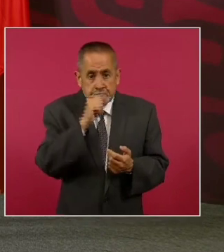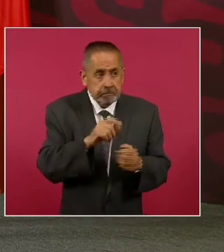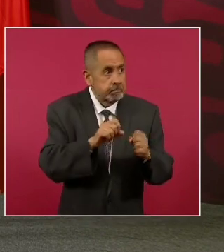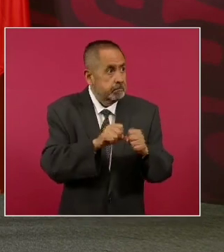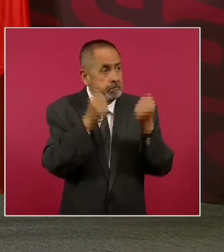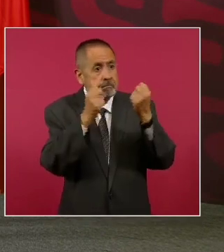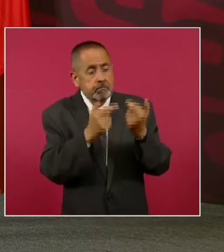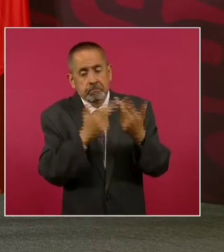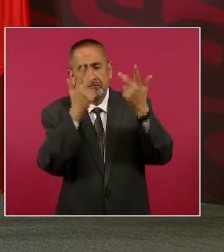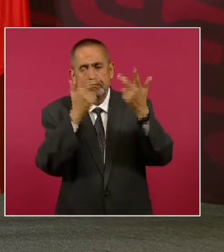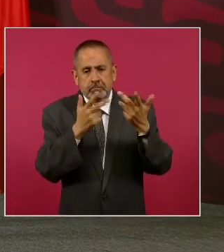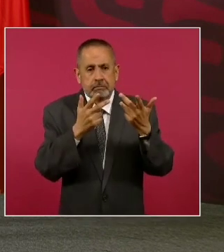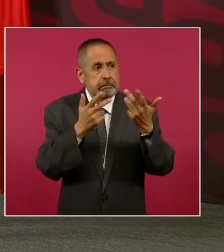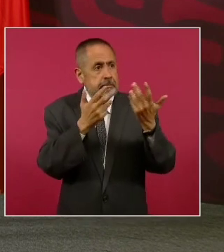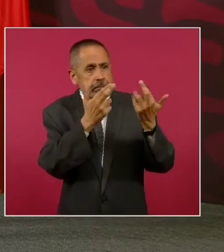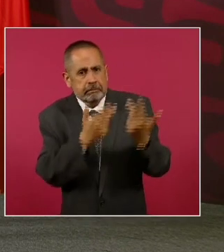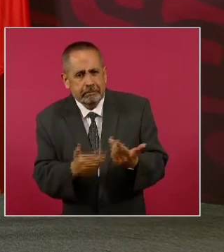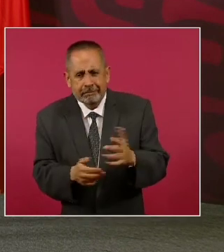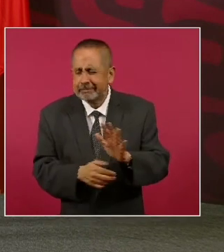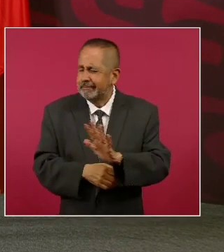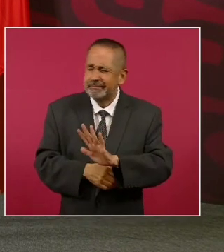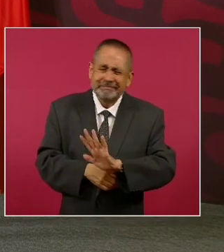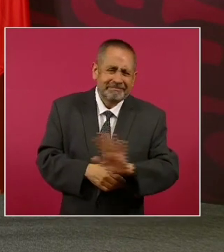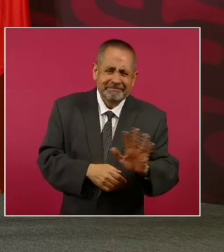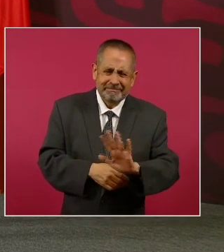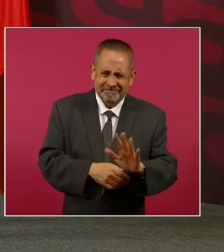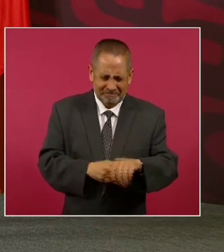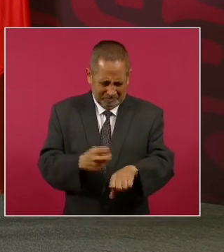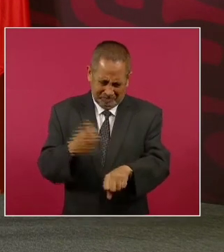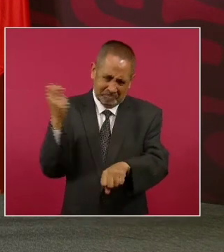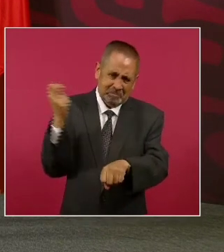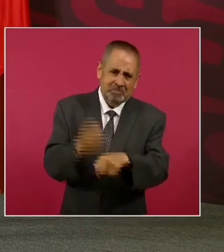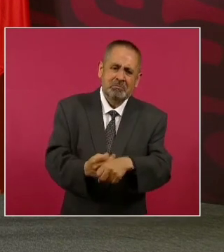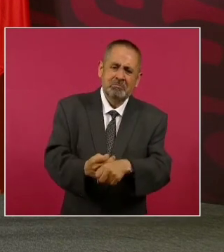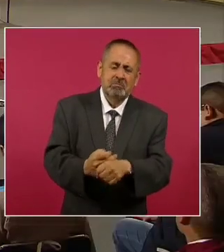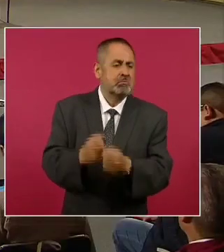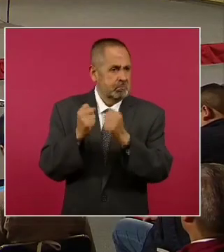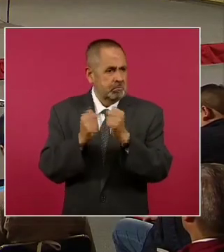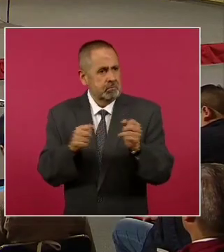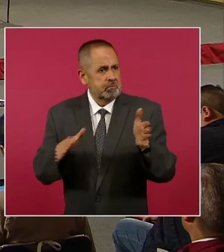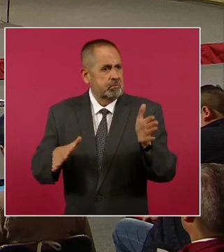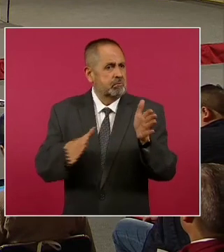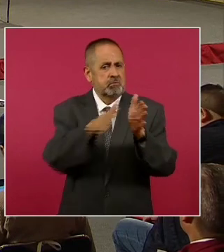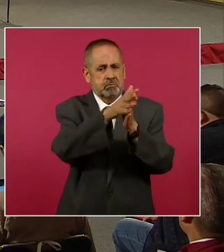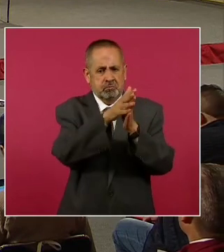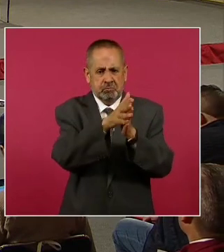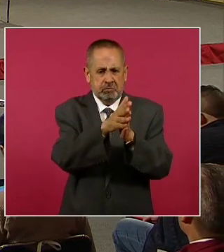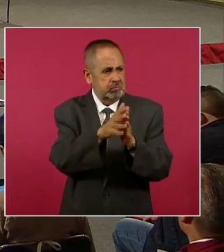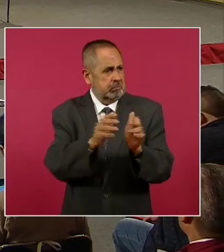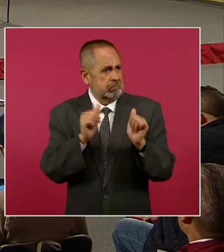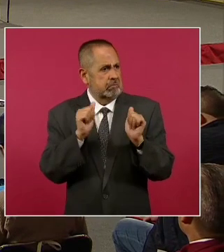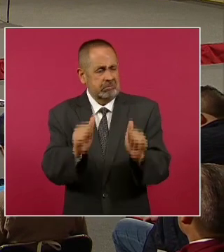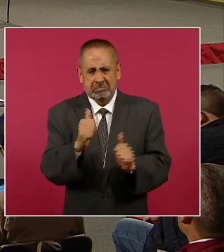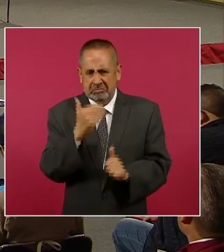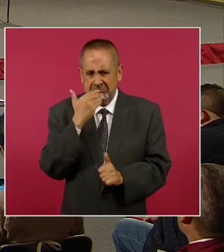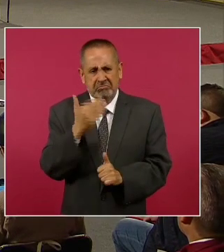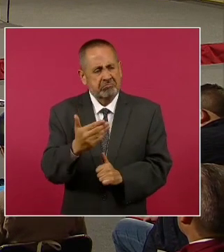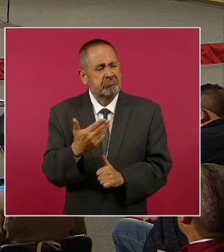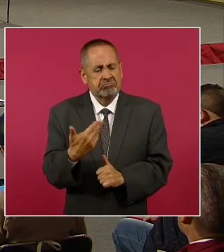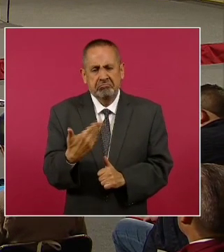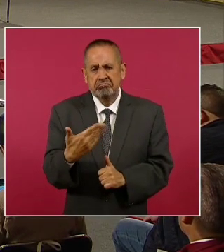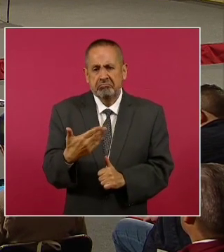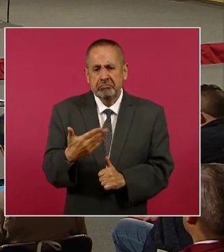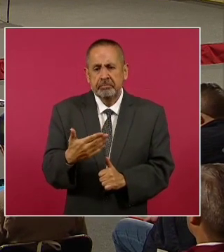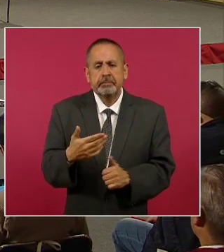de estabilidad, está desde el punto de vista estructural y de estabilidad en condiciones aceptables. Vamos